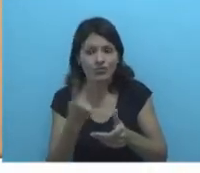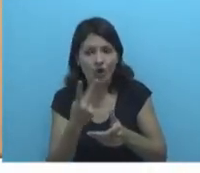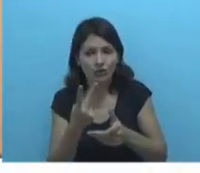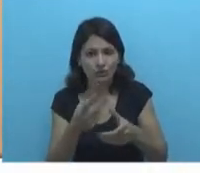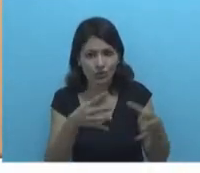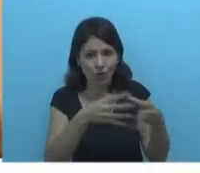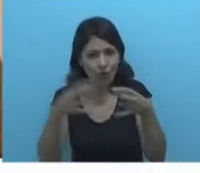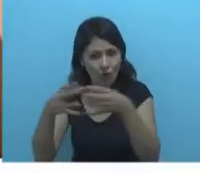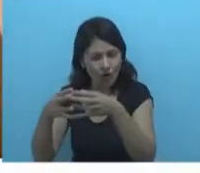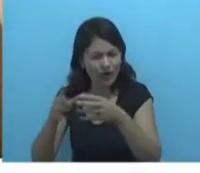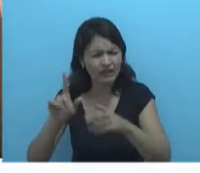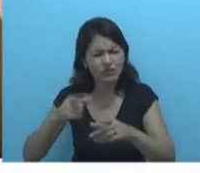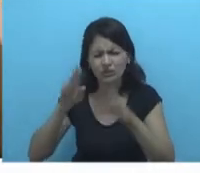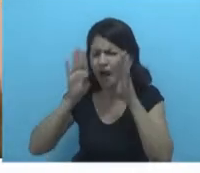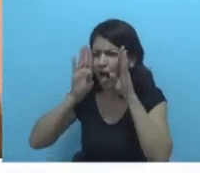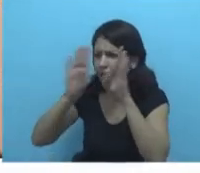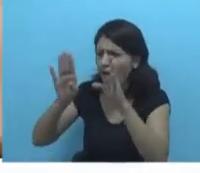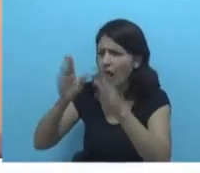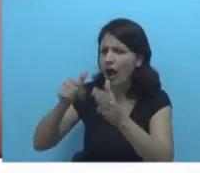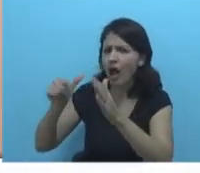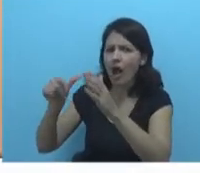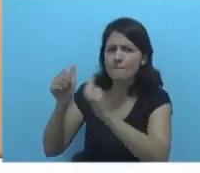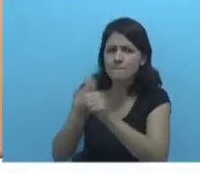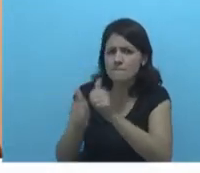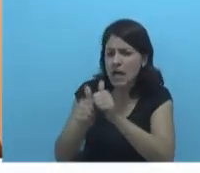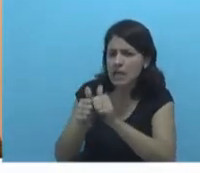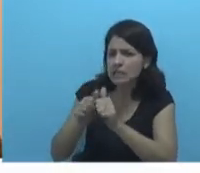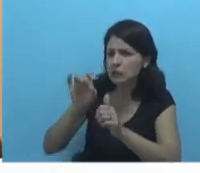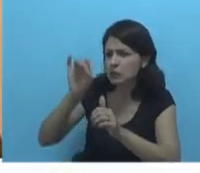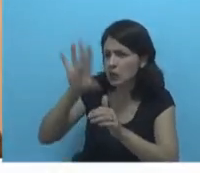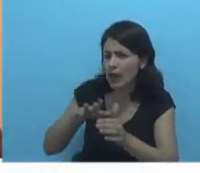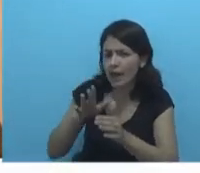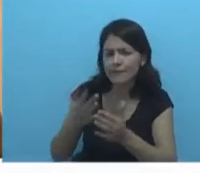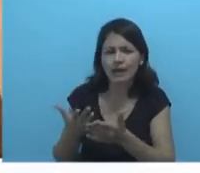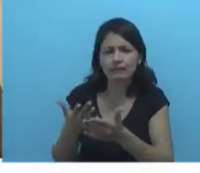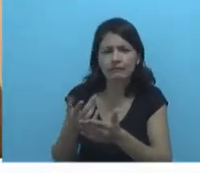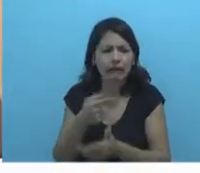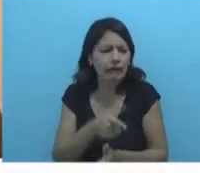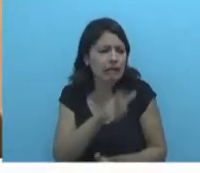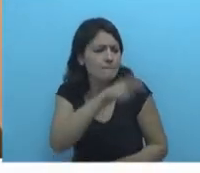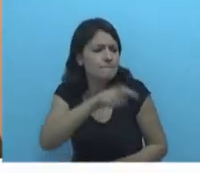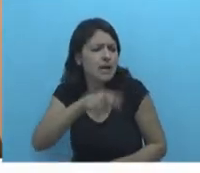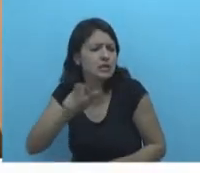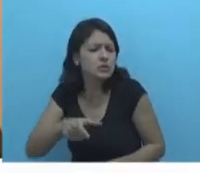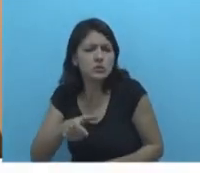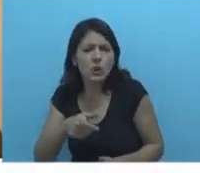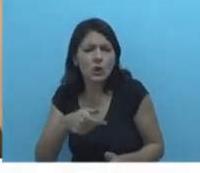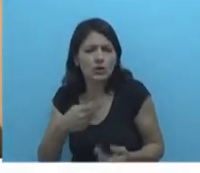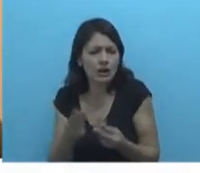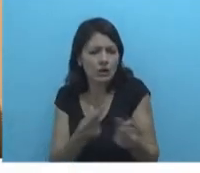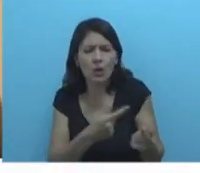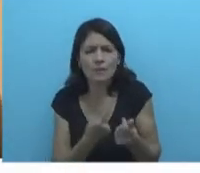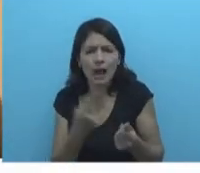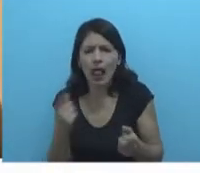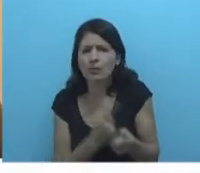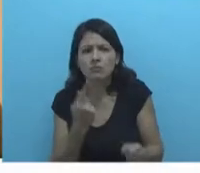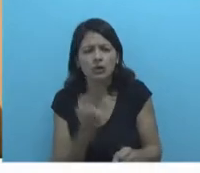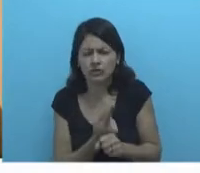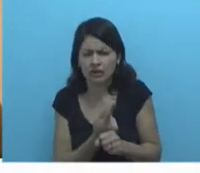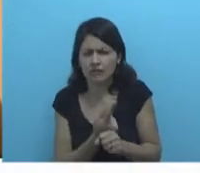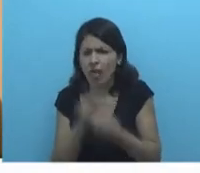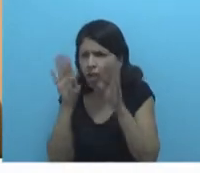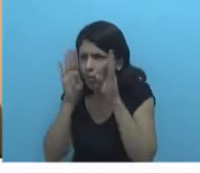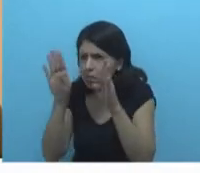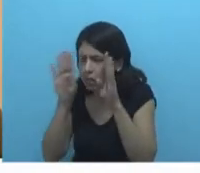olvidar. Nosotros no nos podemos bancar que la carne aumente el doble en un año de lo que aumentó,